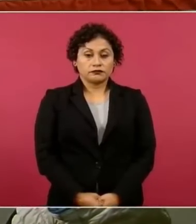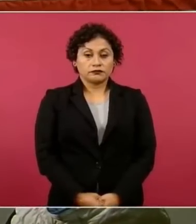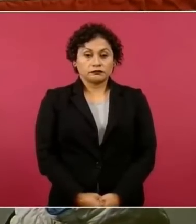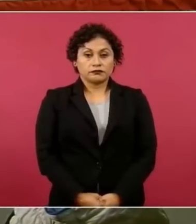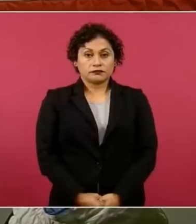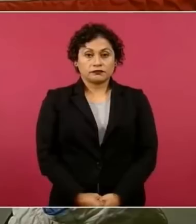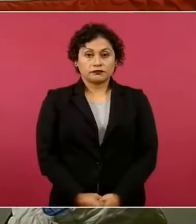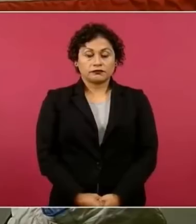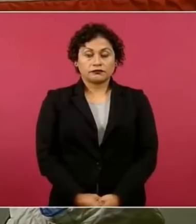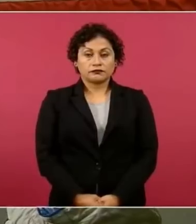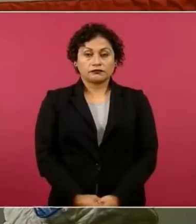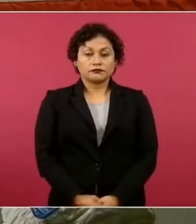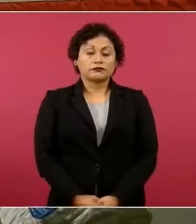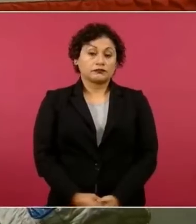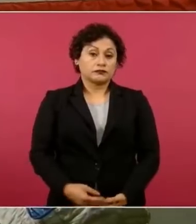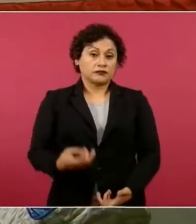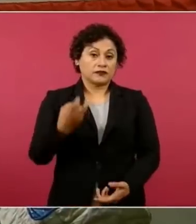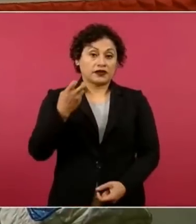La Premium, lo mismo,